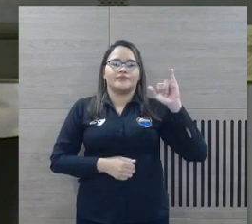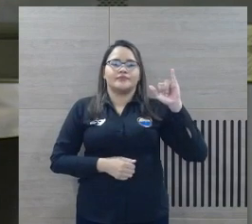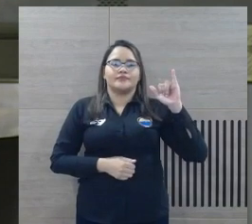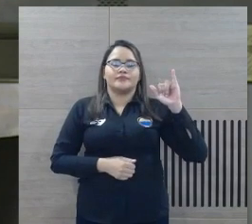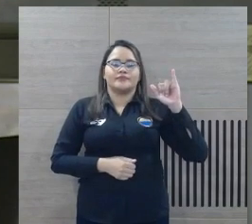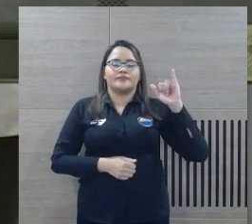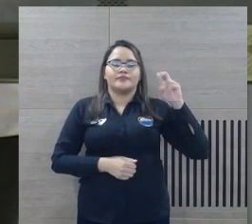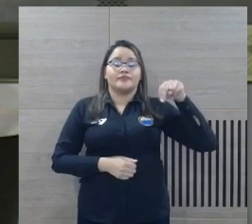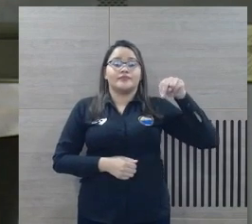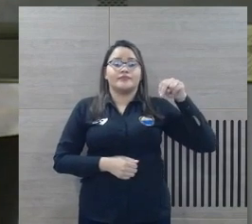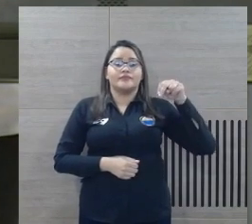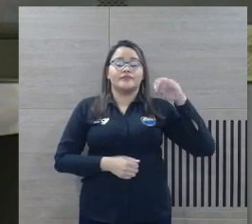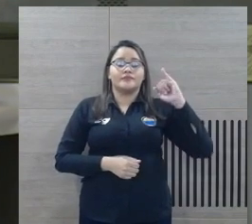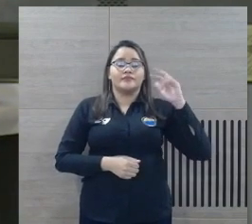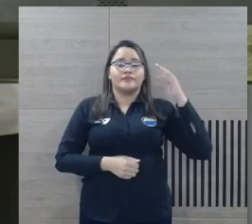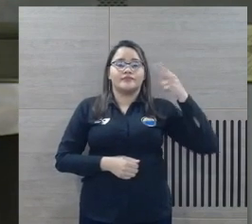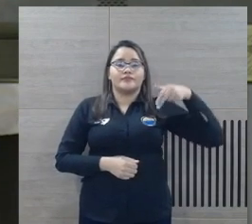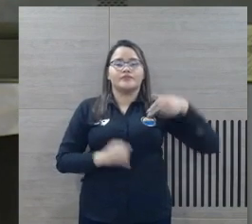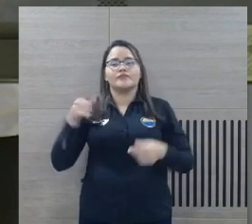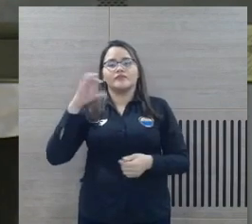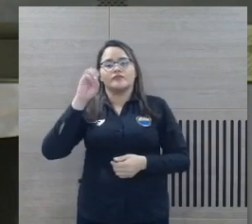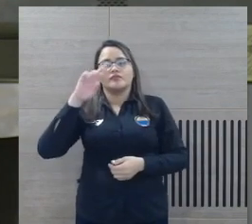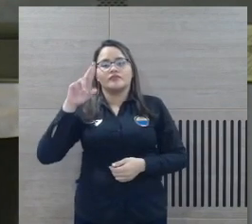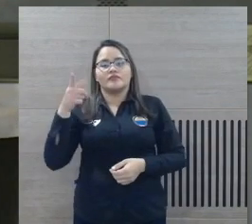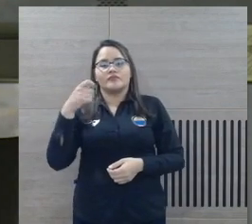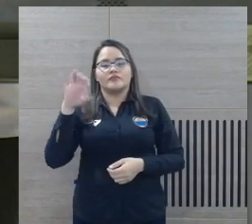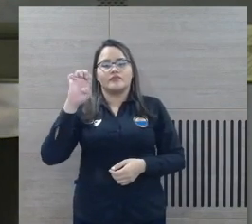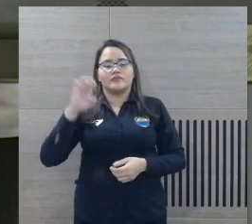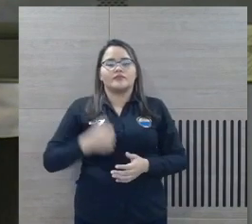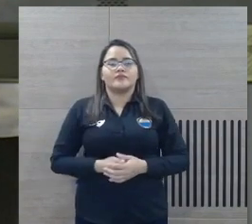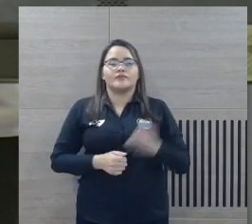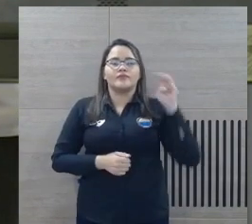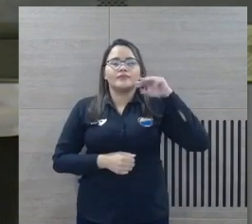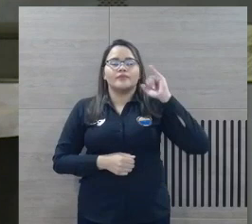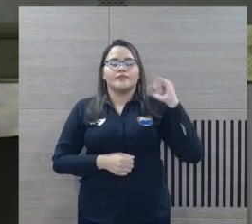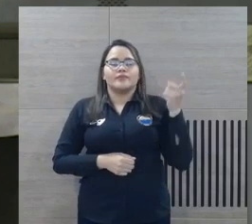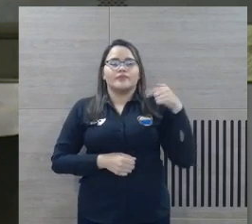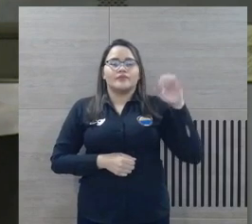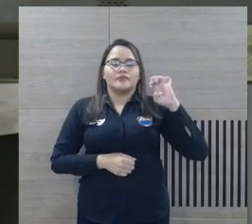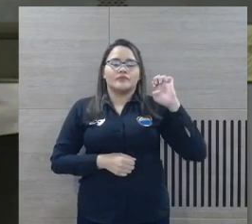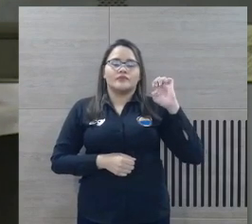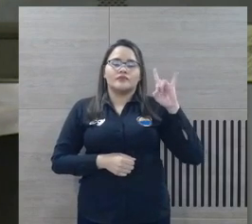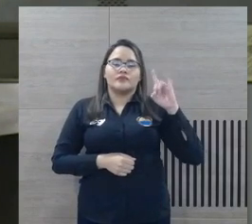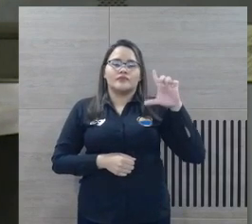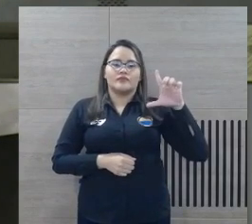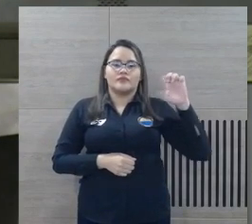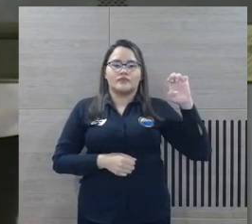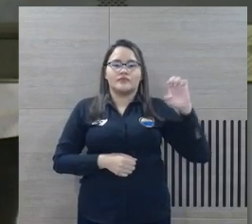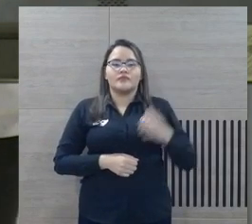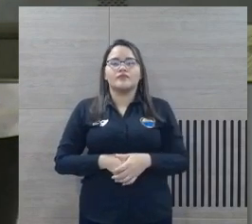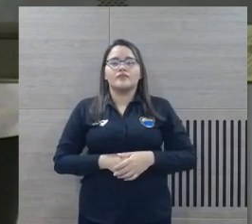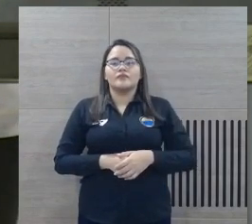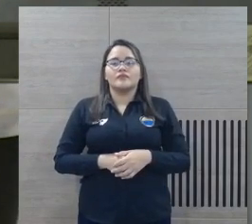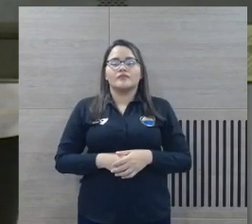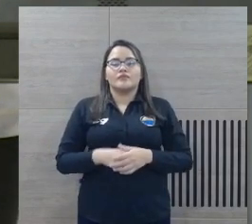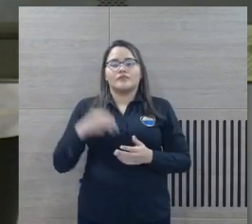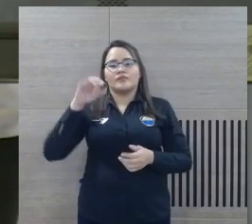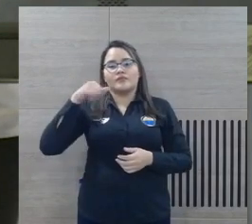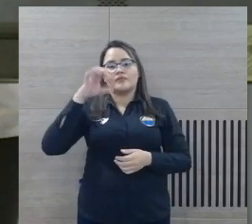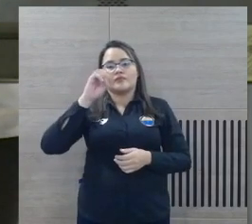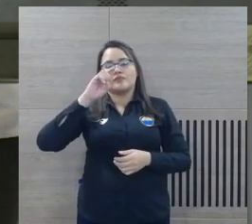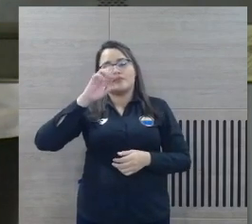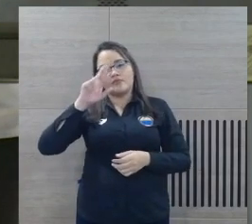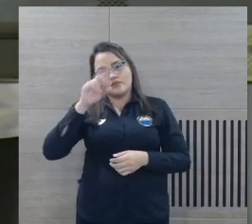Guevara. Miguel Ángel Pertús Collante. Jorge Luis Sierra Sánchez. Andrea Alejandra Vives Bernal.